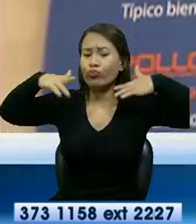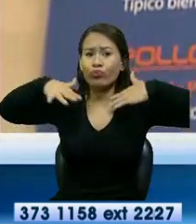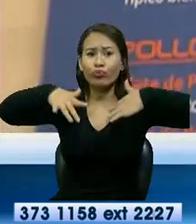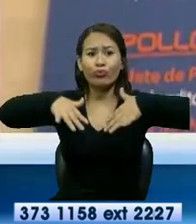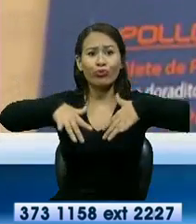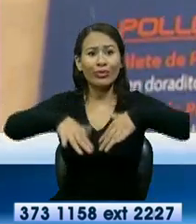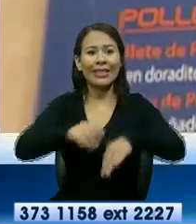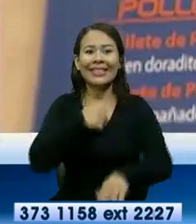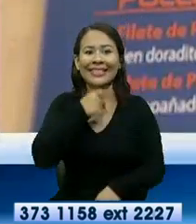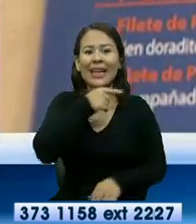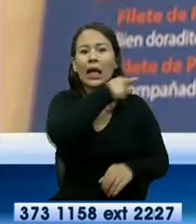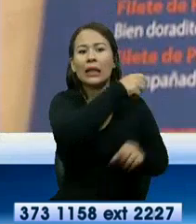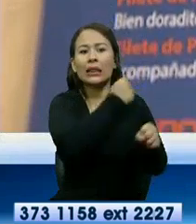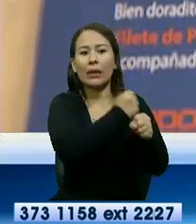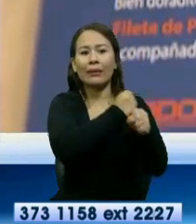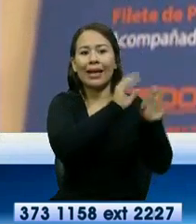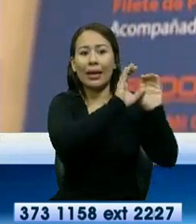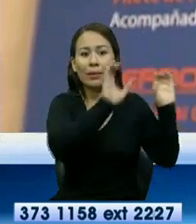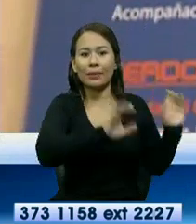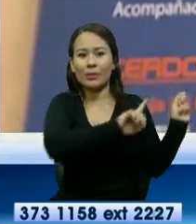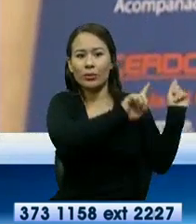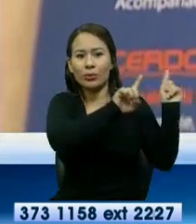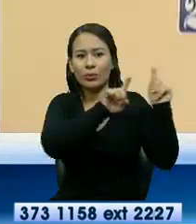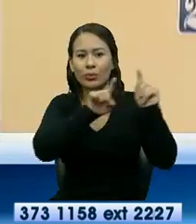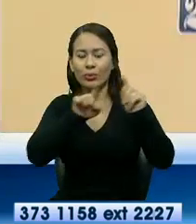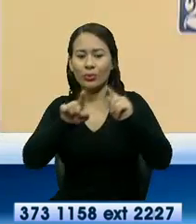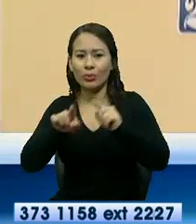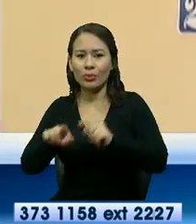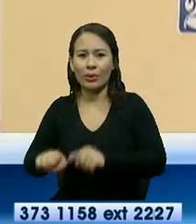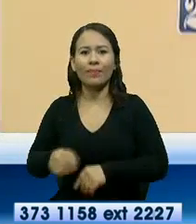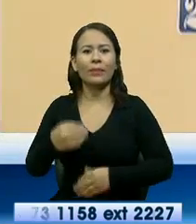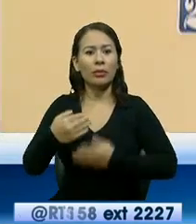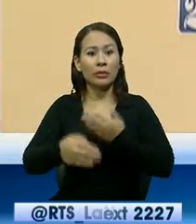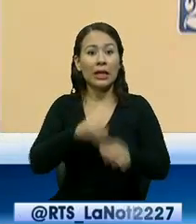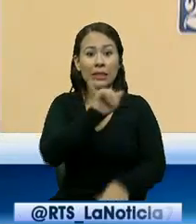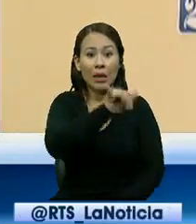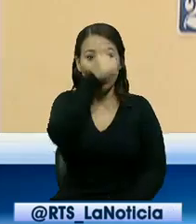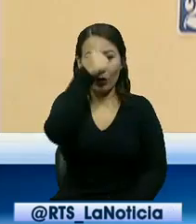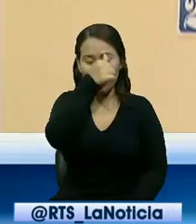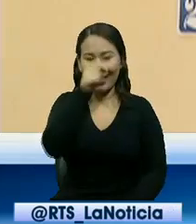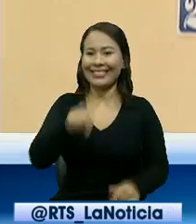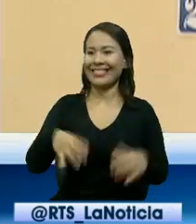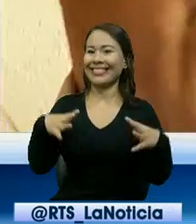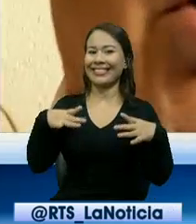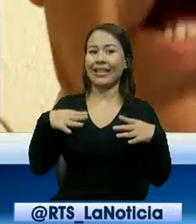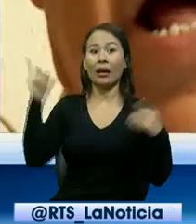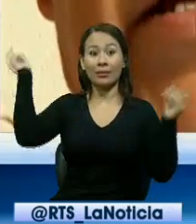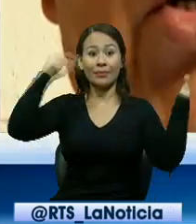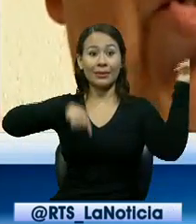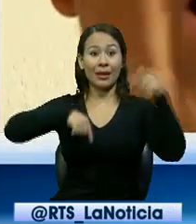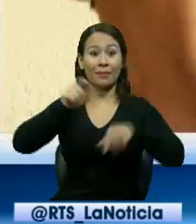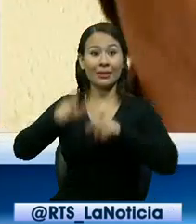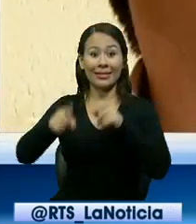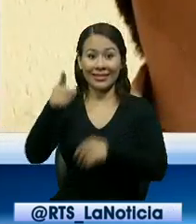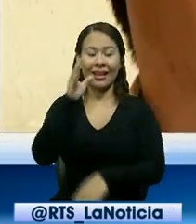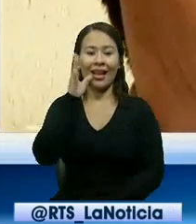aquí sus sus empresas sus negocios y el fin de semana en cambio viene gente de fuera también